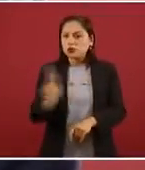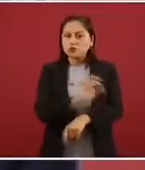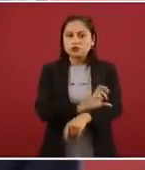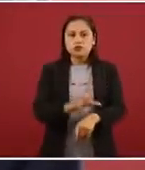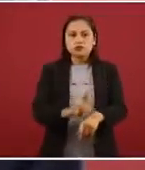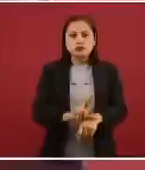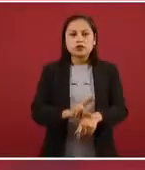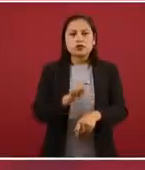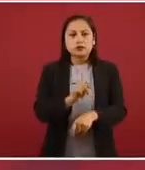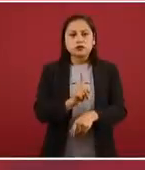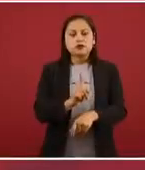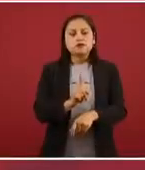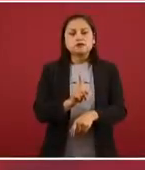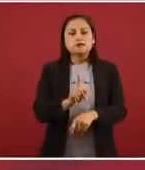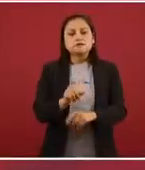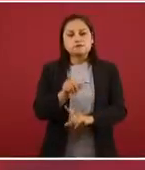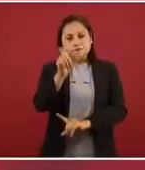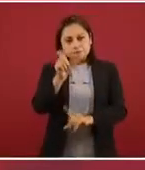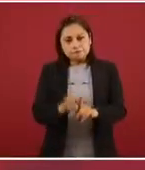actuaran